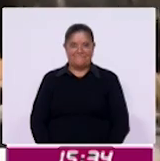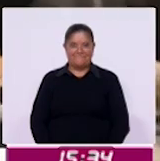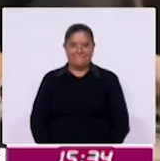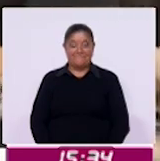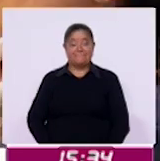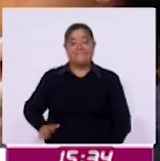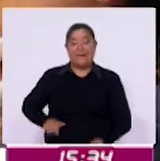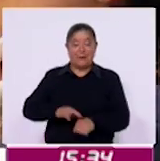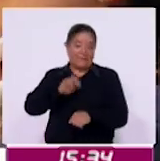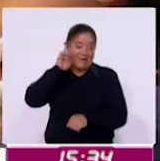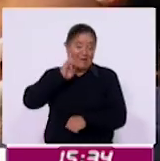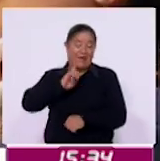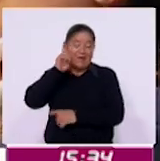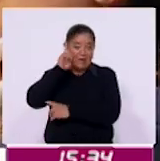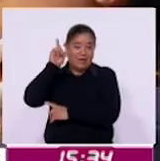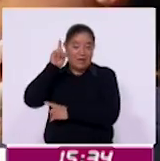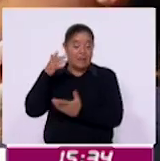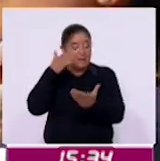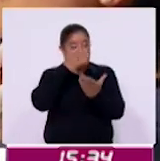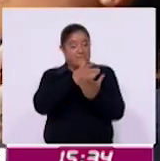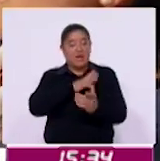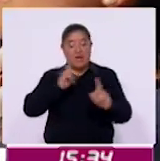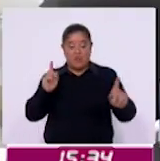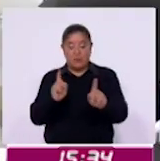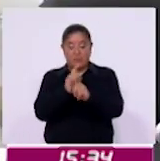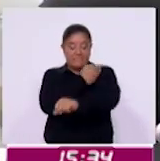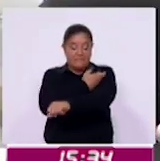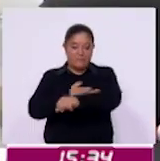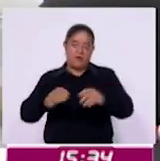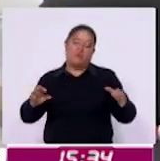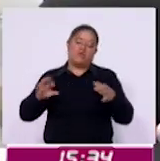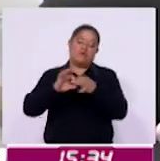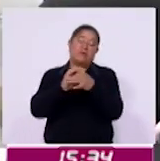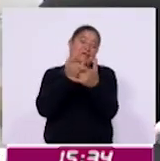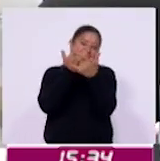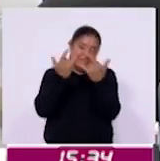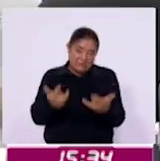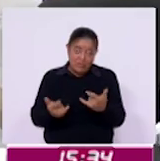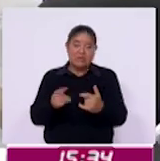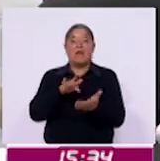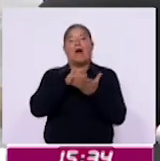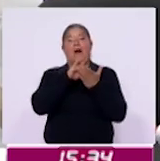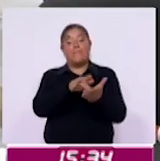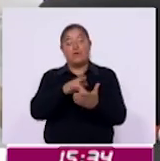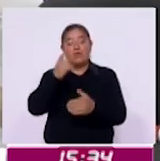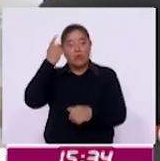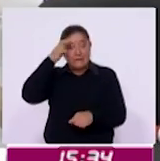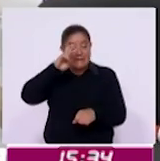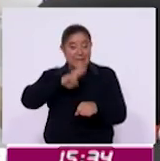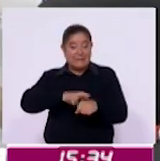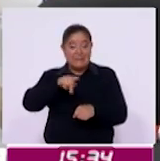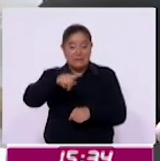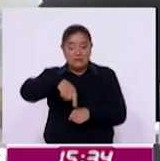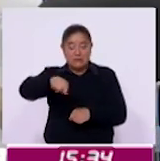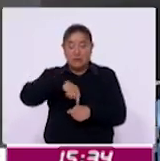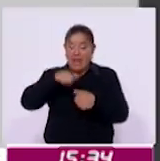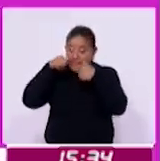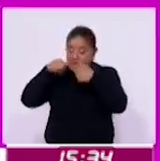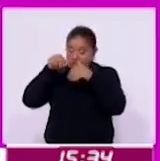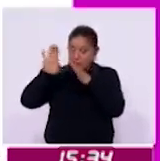Asiste gobernadora Lorena Cuellar Cisneros a encuentro familiar uniendo historias con el apoyo de la Dirección de Atención a